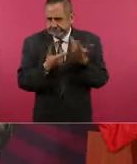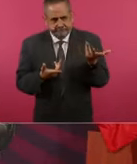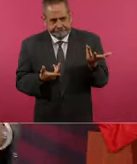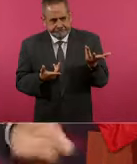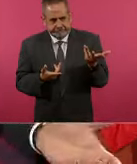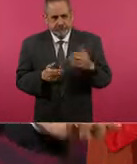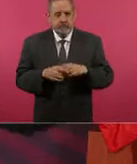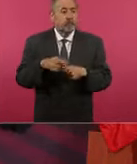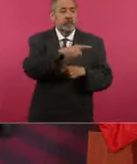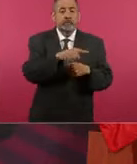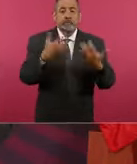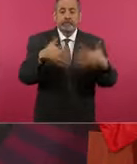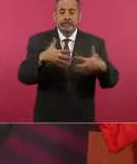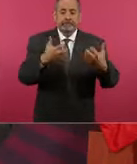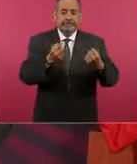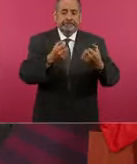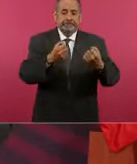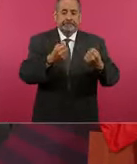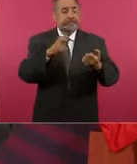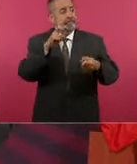o cuencas lecheras,